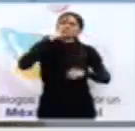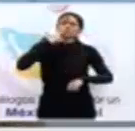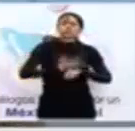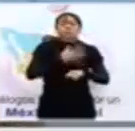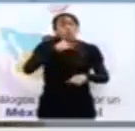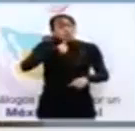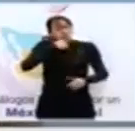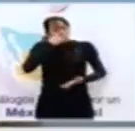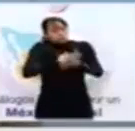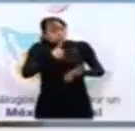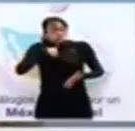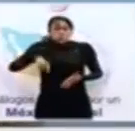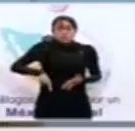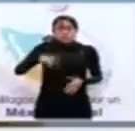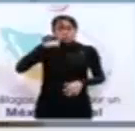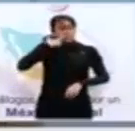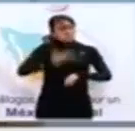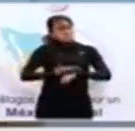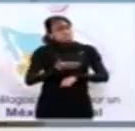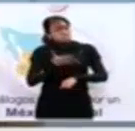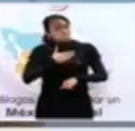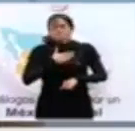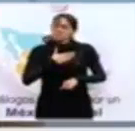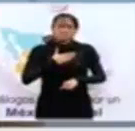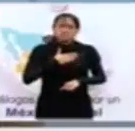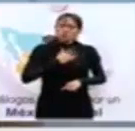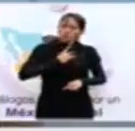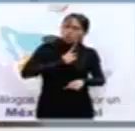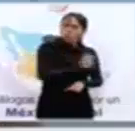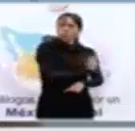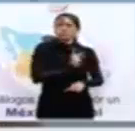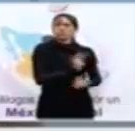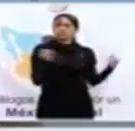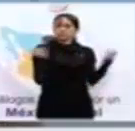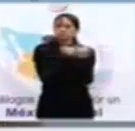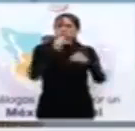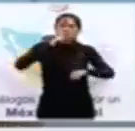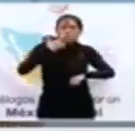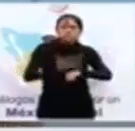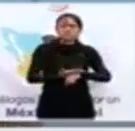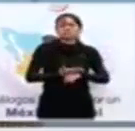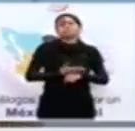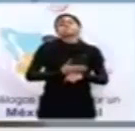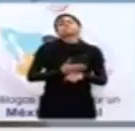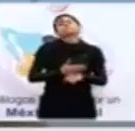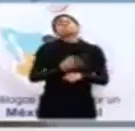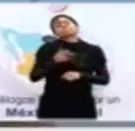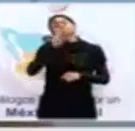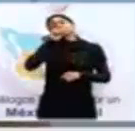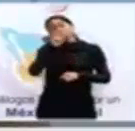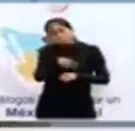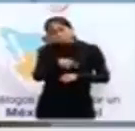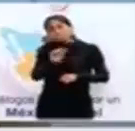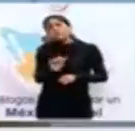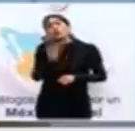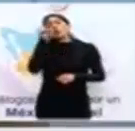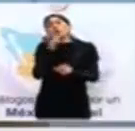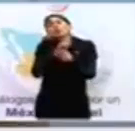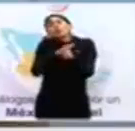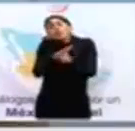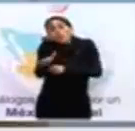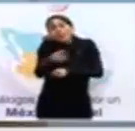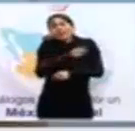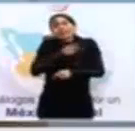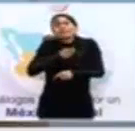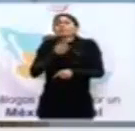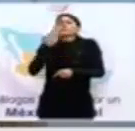¿no? Y el cuarto es que tenemos que llegar a la construcción de un padrón, ¿no?, de beneficiarios. Es